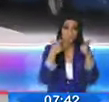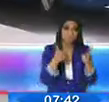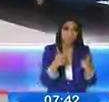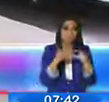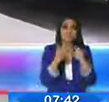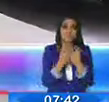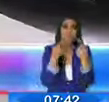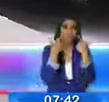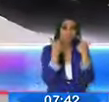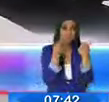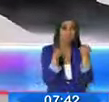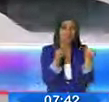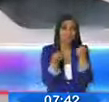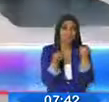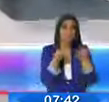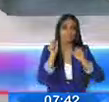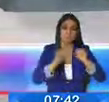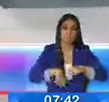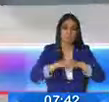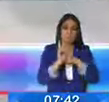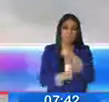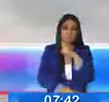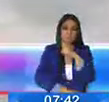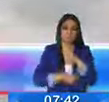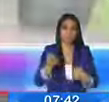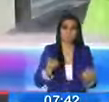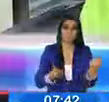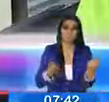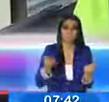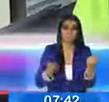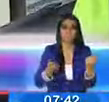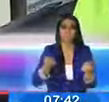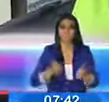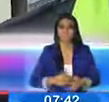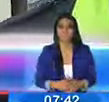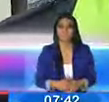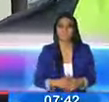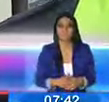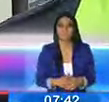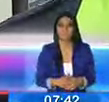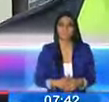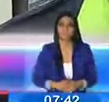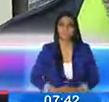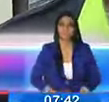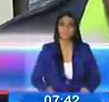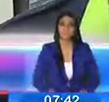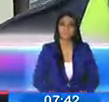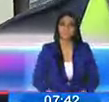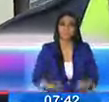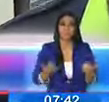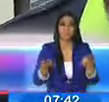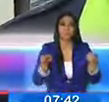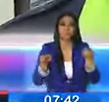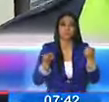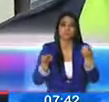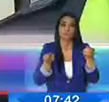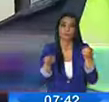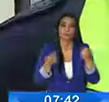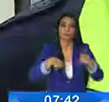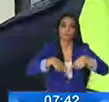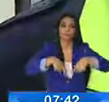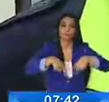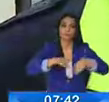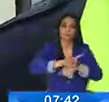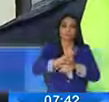brigadas para emitir las sanciones a los conductores estamos haciendo un control de velocidad con radares